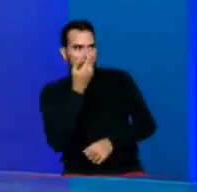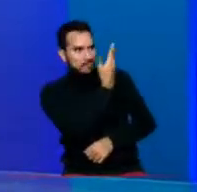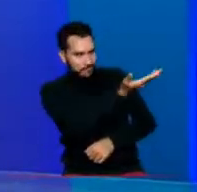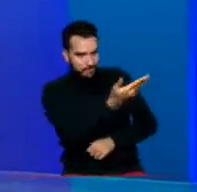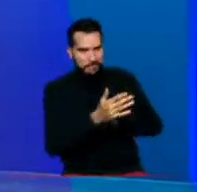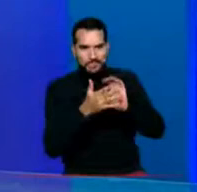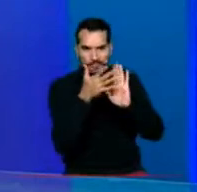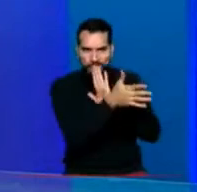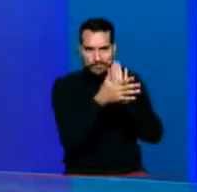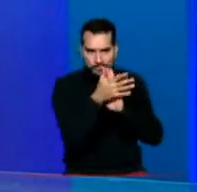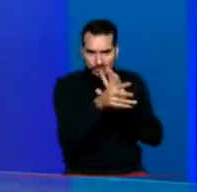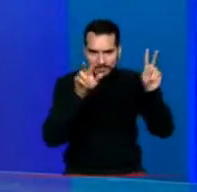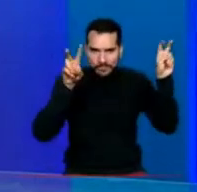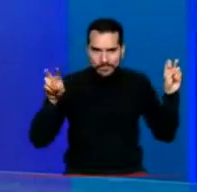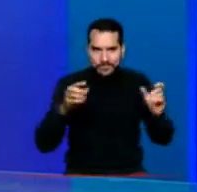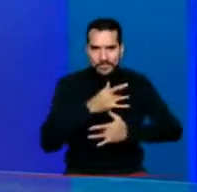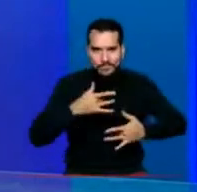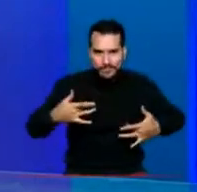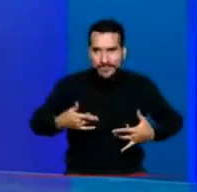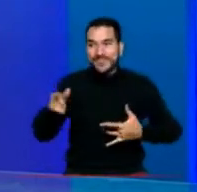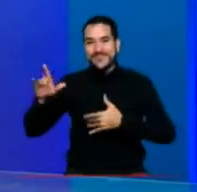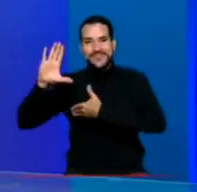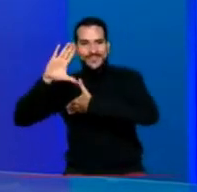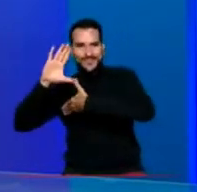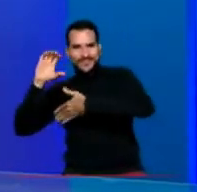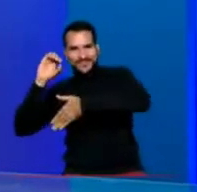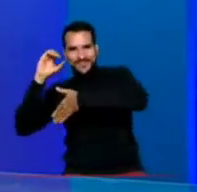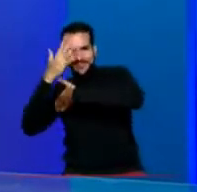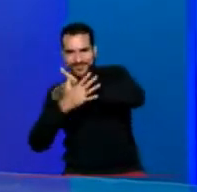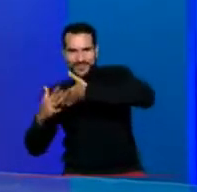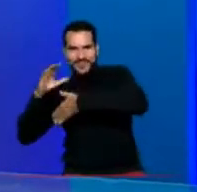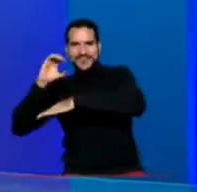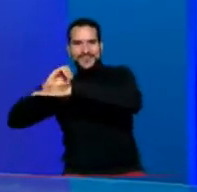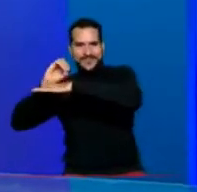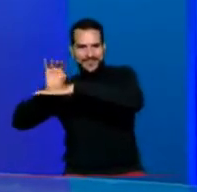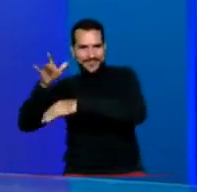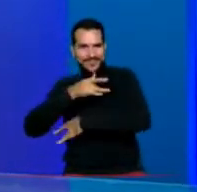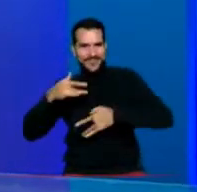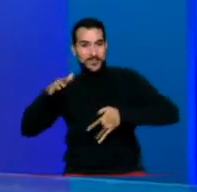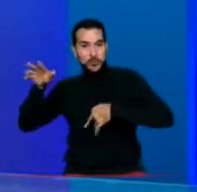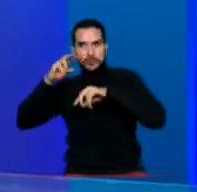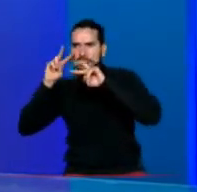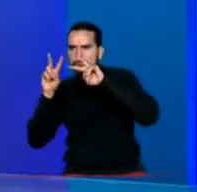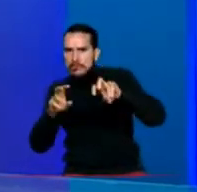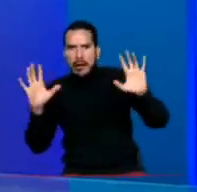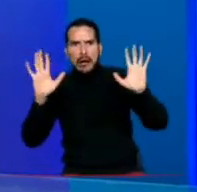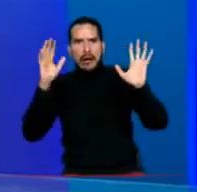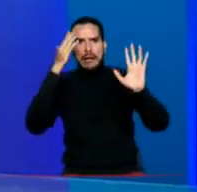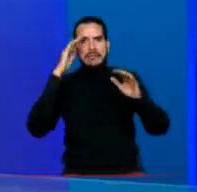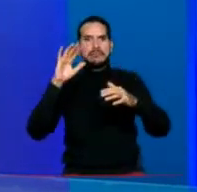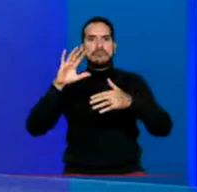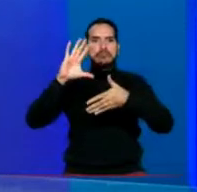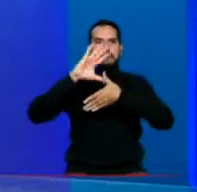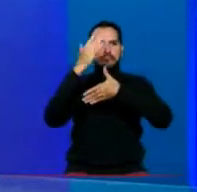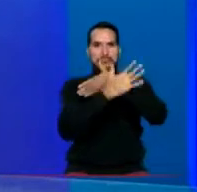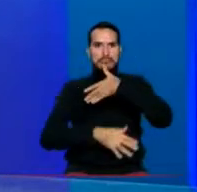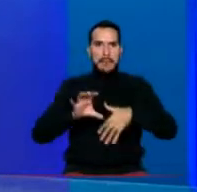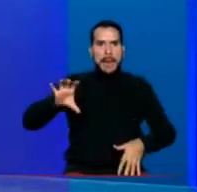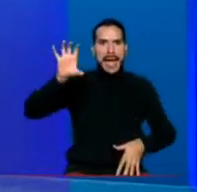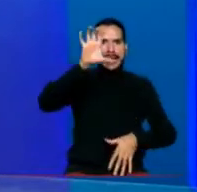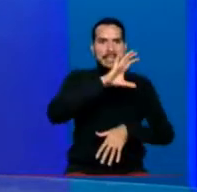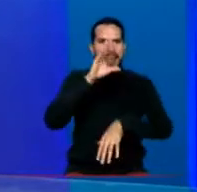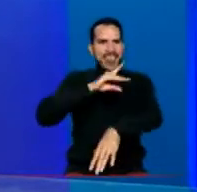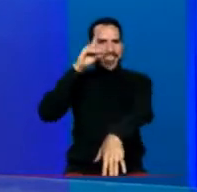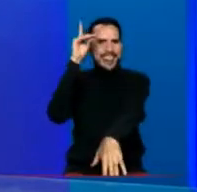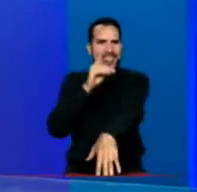las cifras de la Organización Panamericana de la Salud, el dengue tiene en alerta a varios países de Latinoamérica, incluido Colombia.